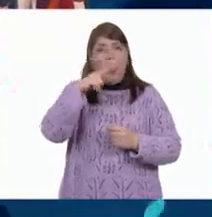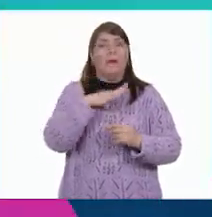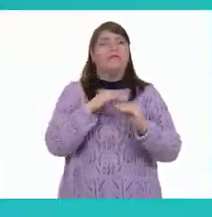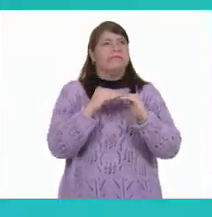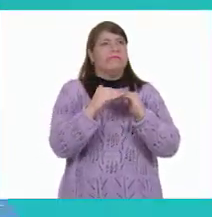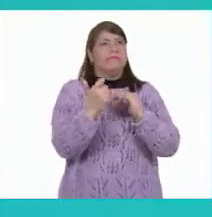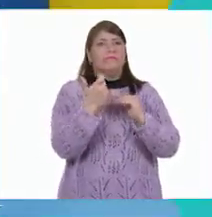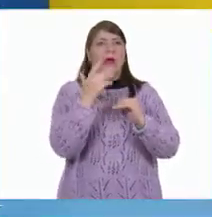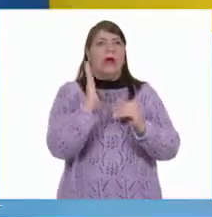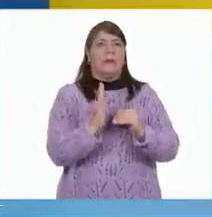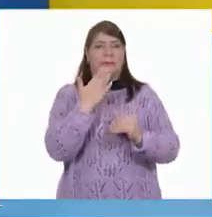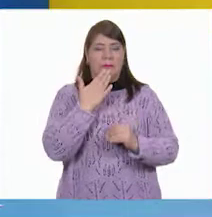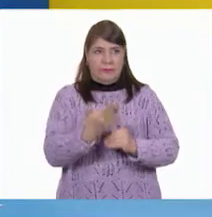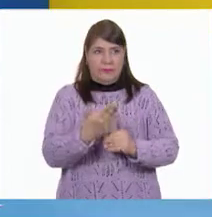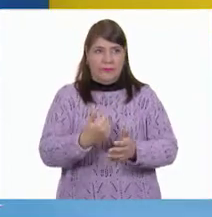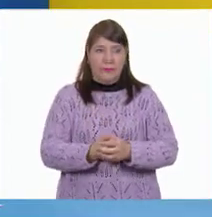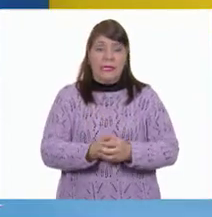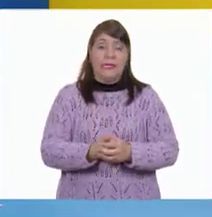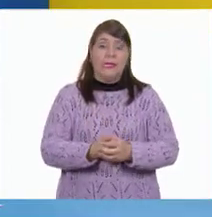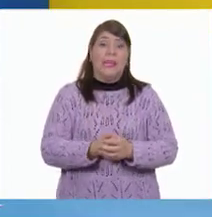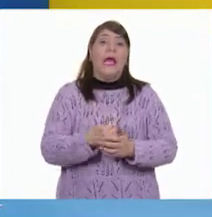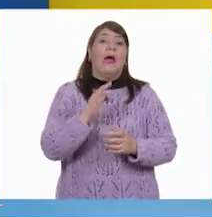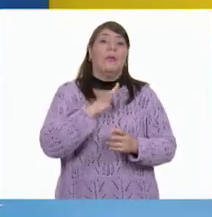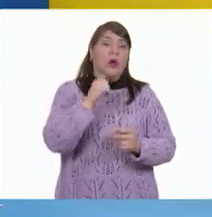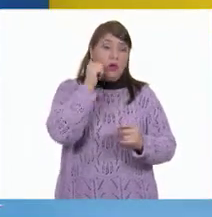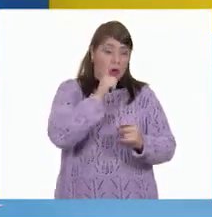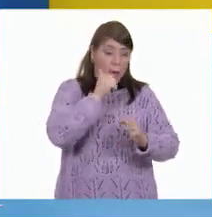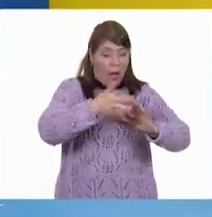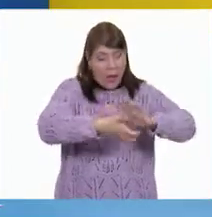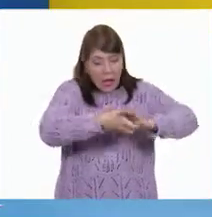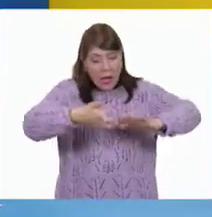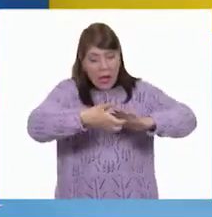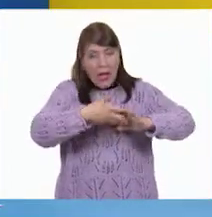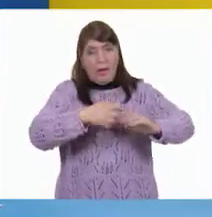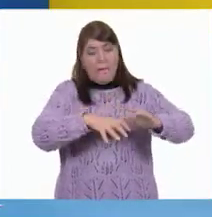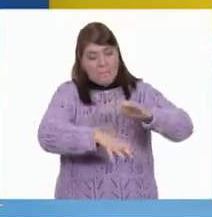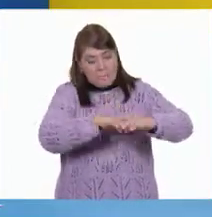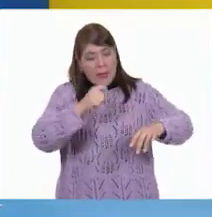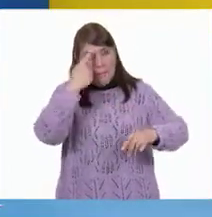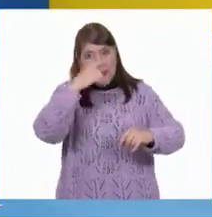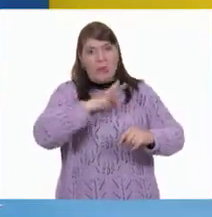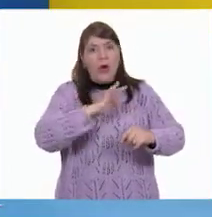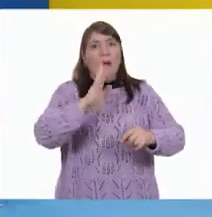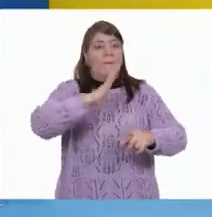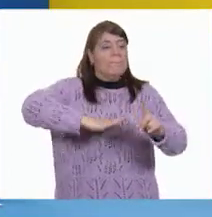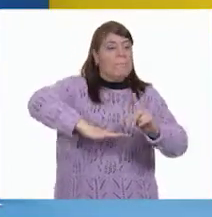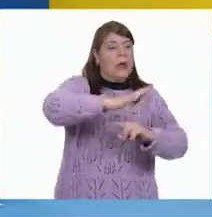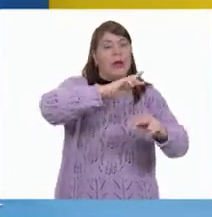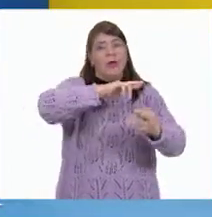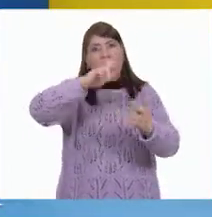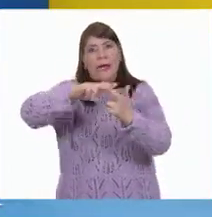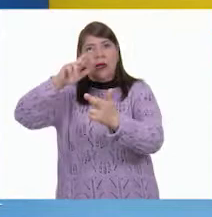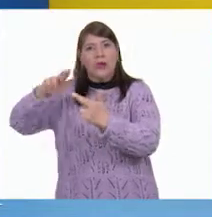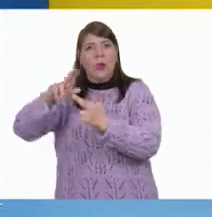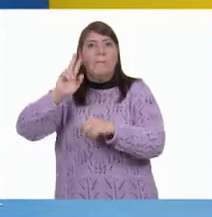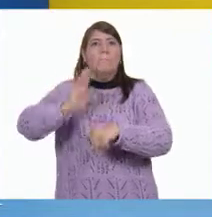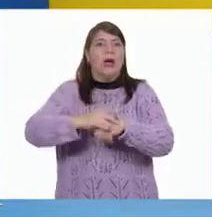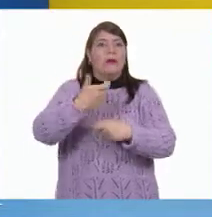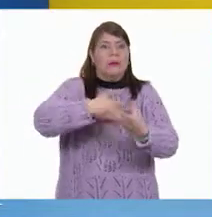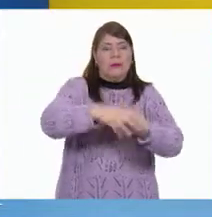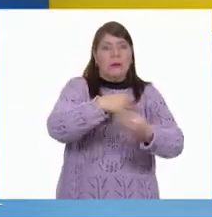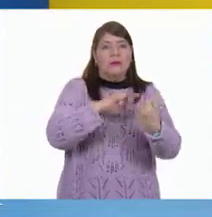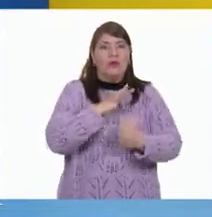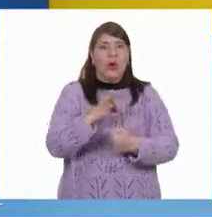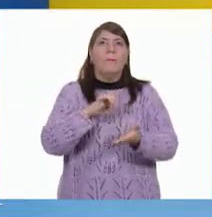estabilidad. La extracción de materias primas fortalecieron a las regiones que las producían. Por ejemplo, como la fibra